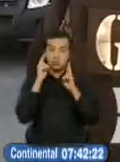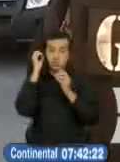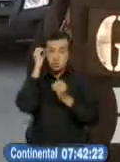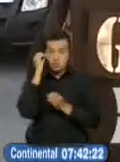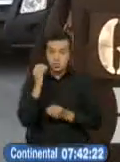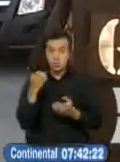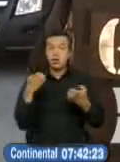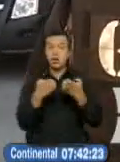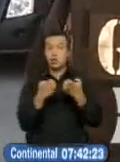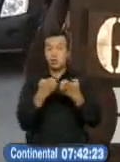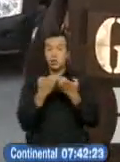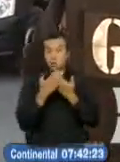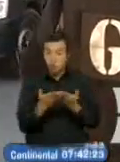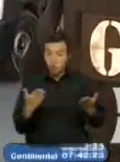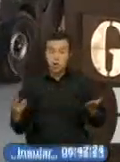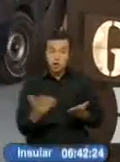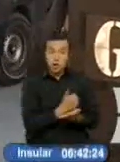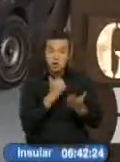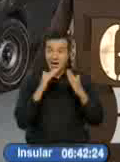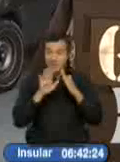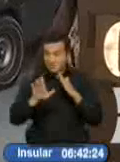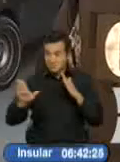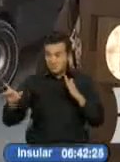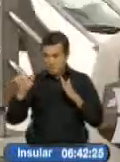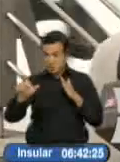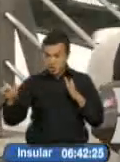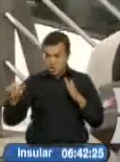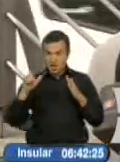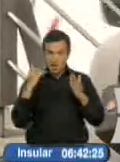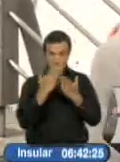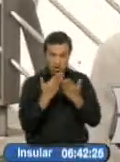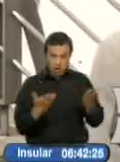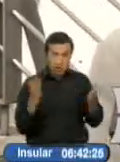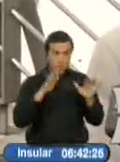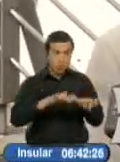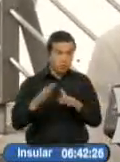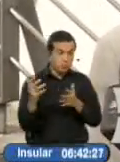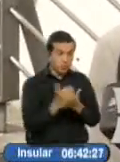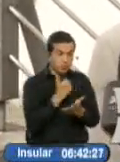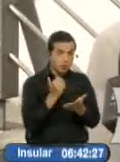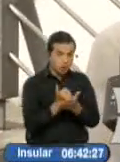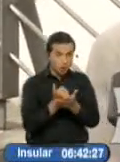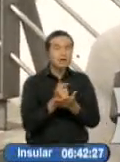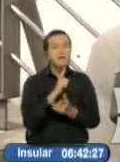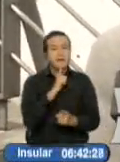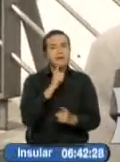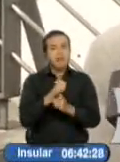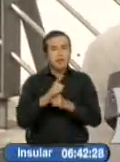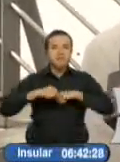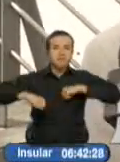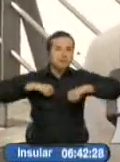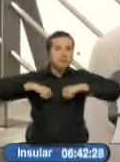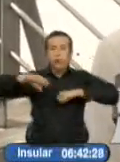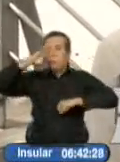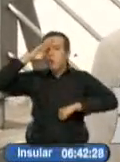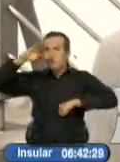de los equipos incautados en las casas de los procesados. Este es producto de los allanamientos, de las diligencias que hizo